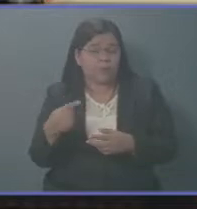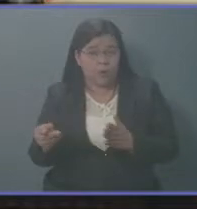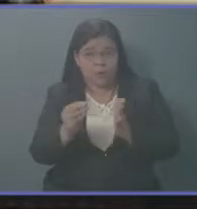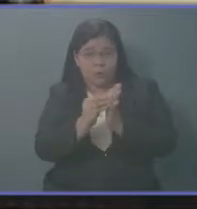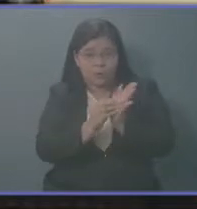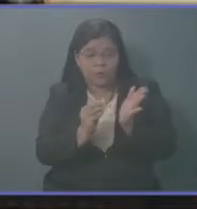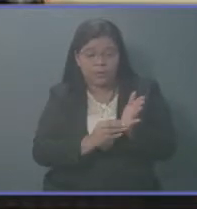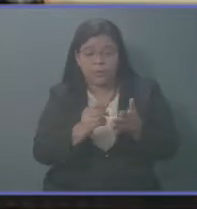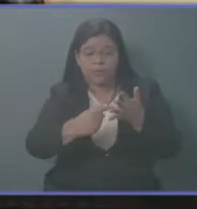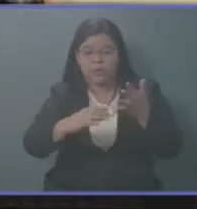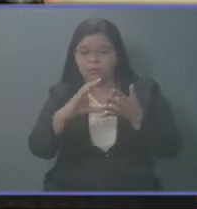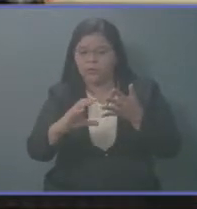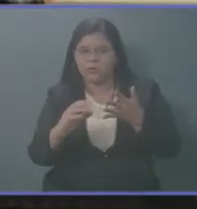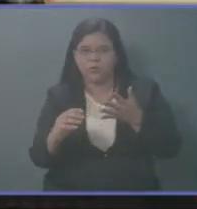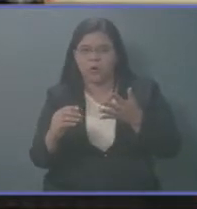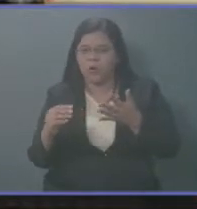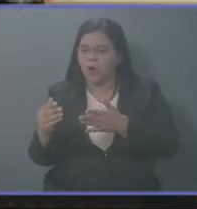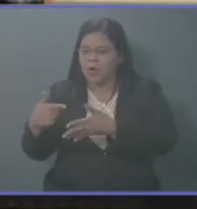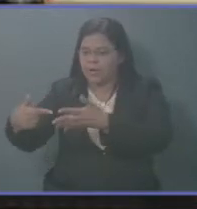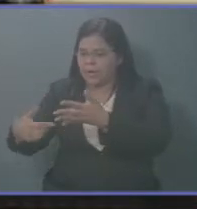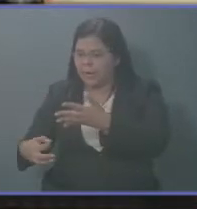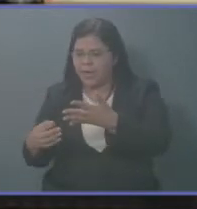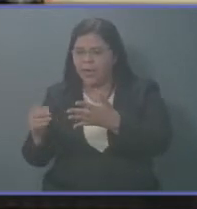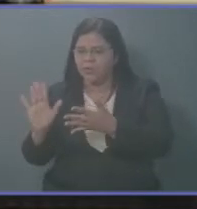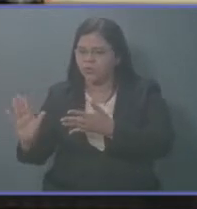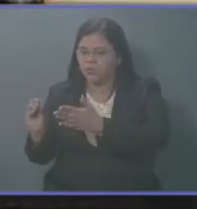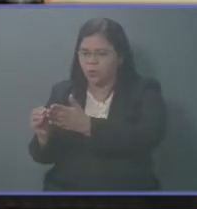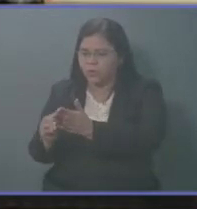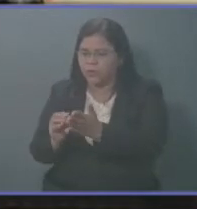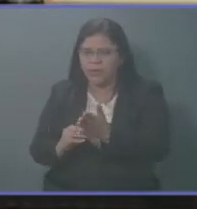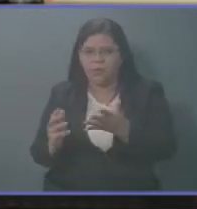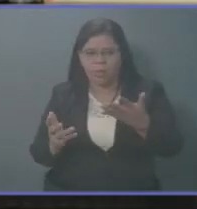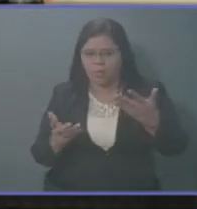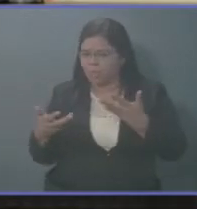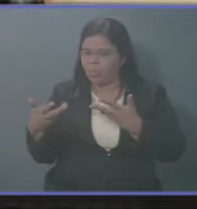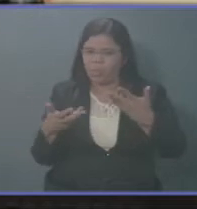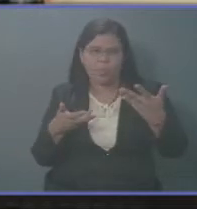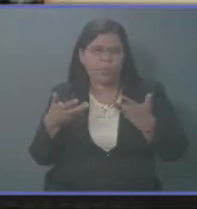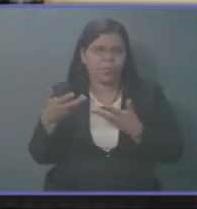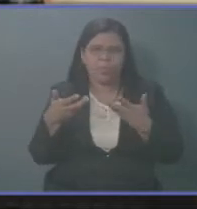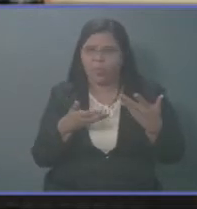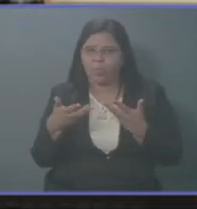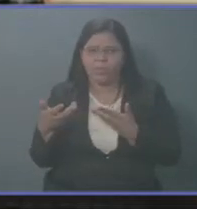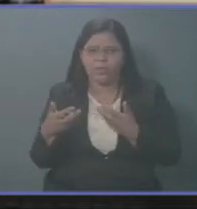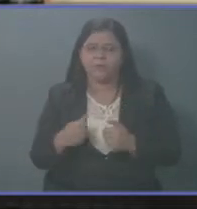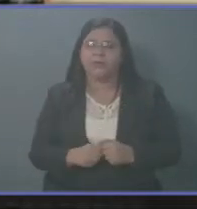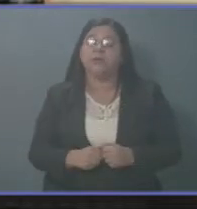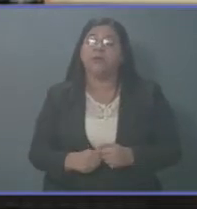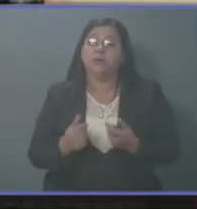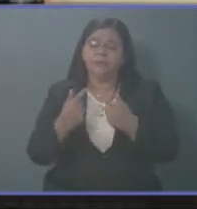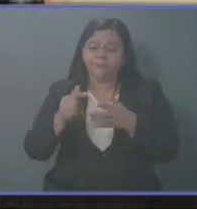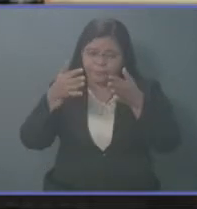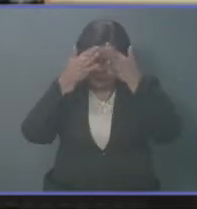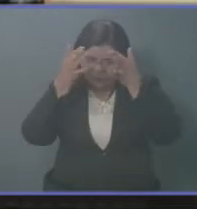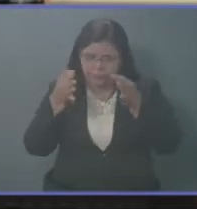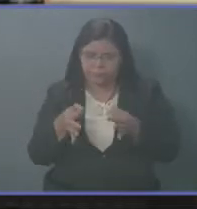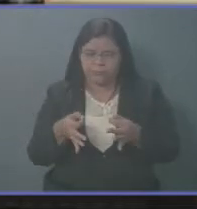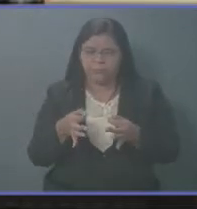de la Constitución es incompatible con el contenido de las normas jurídicas sugeridas como el objeto de control. Sentencia de